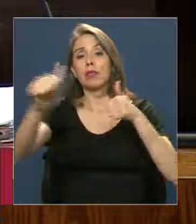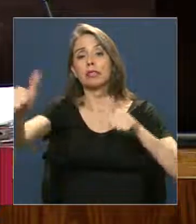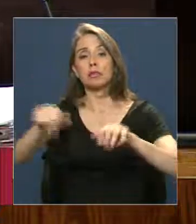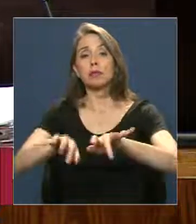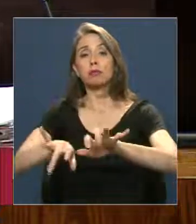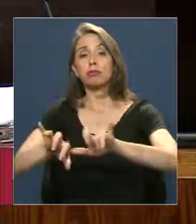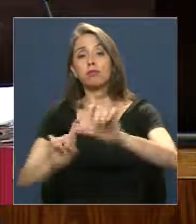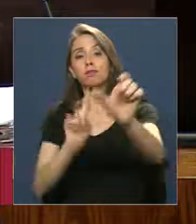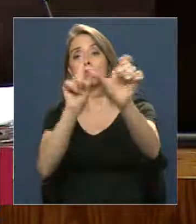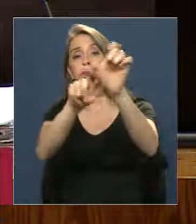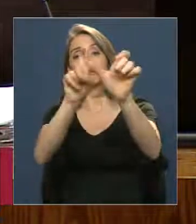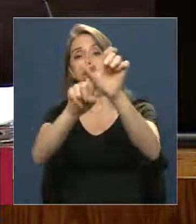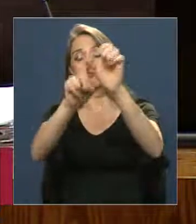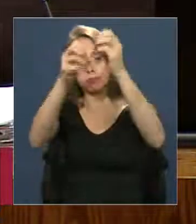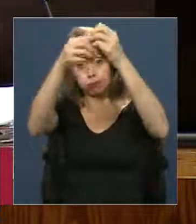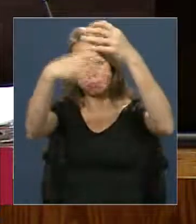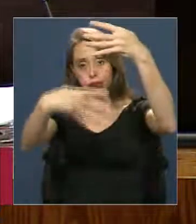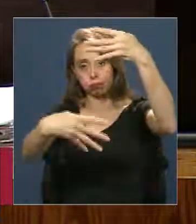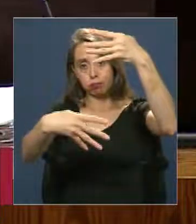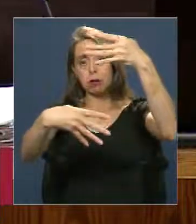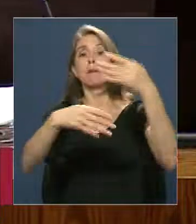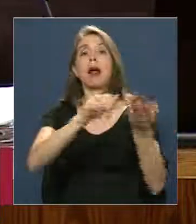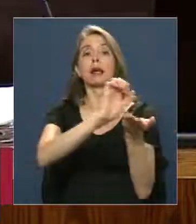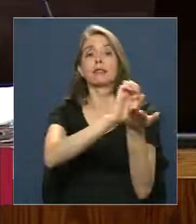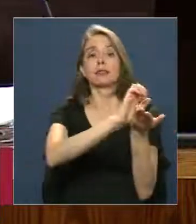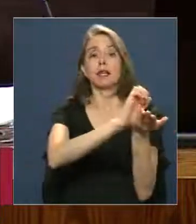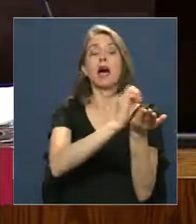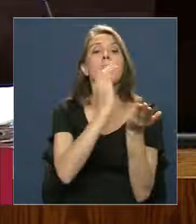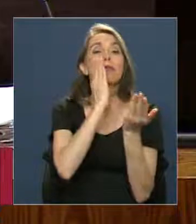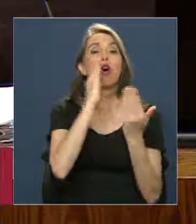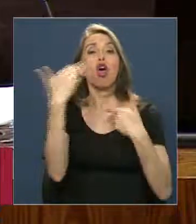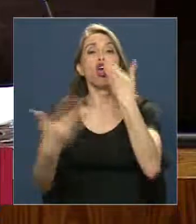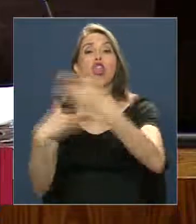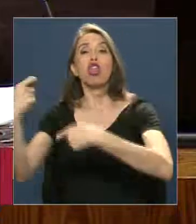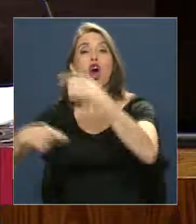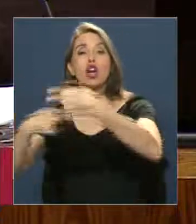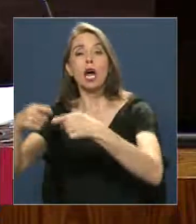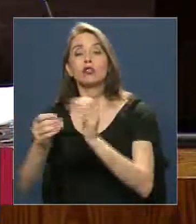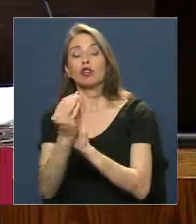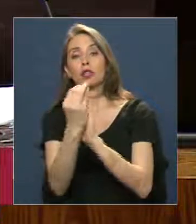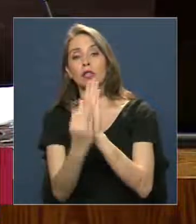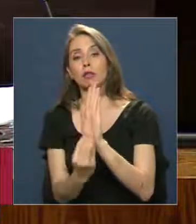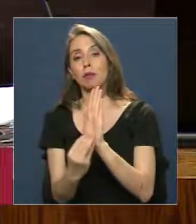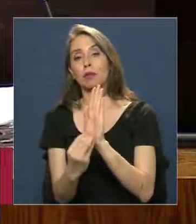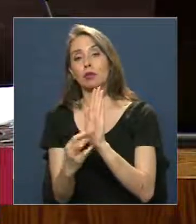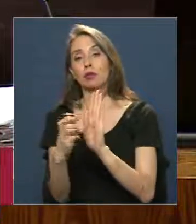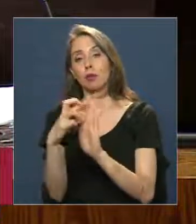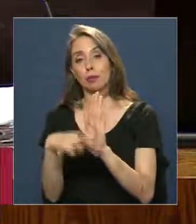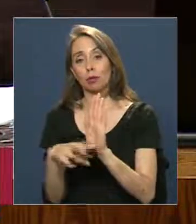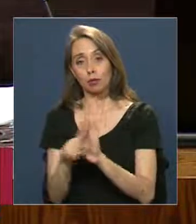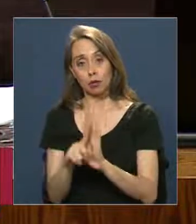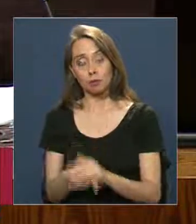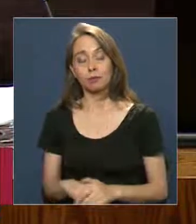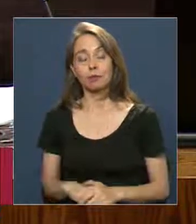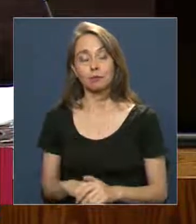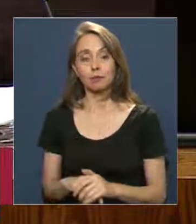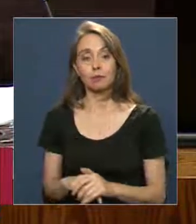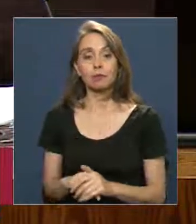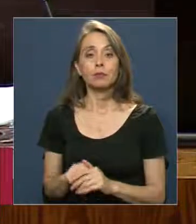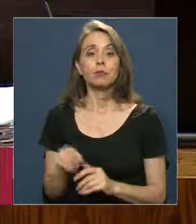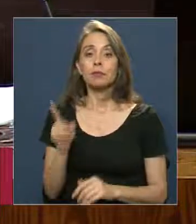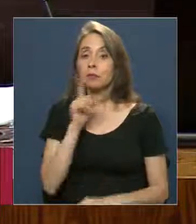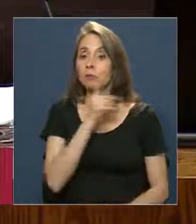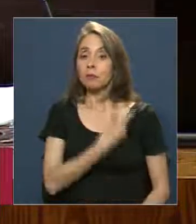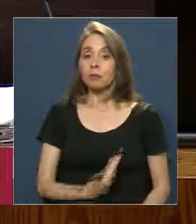modo tal de poder finalmente recibir el beneficio de las donaciones que establece esta ley. Y cierro la intervención,